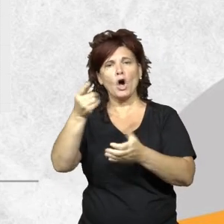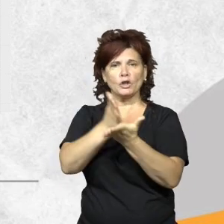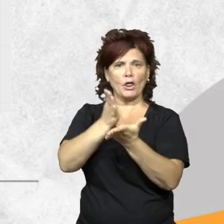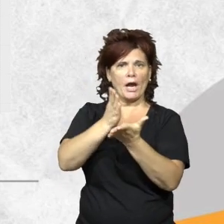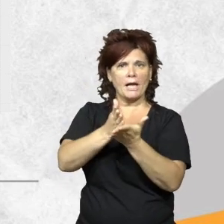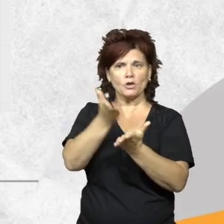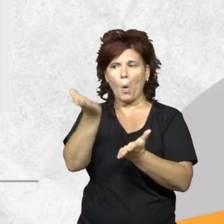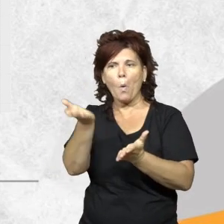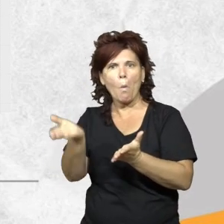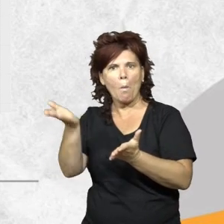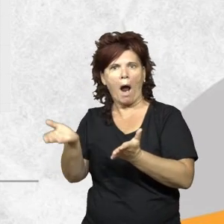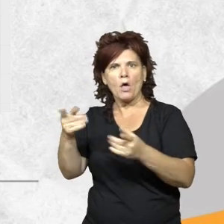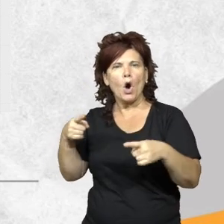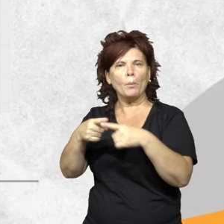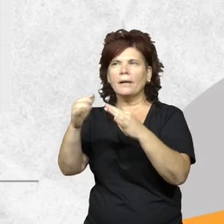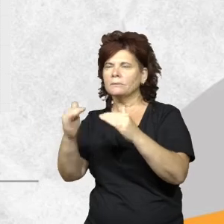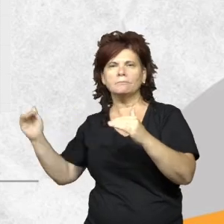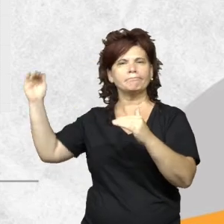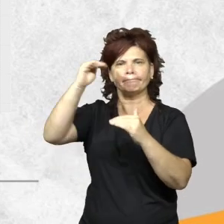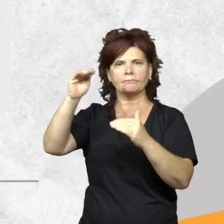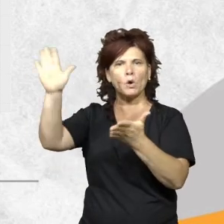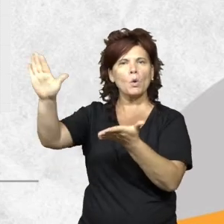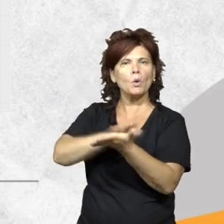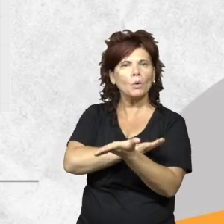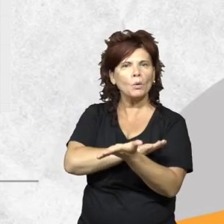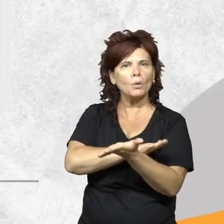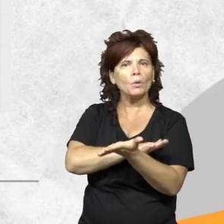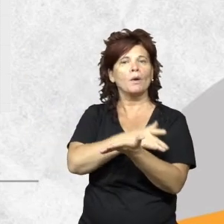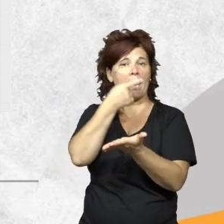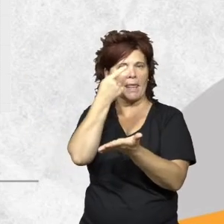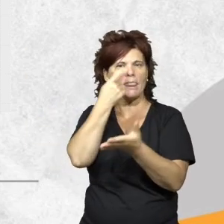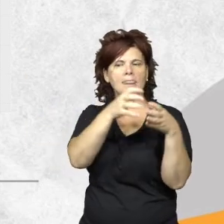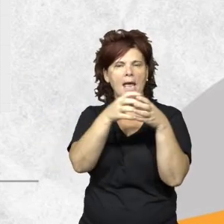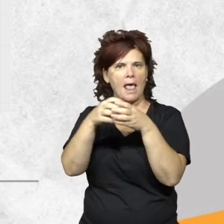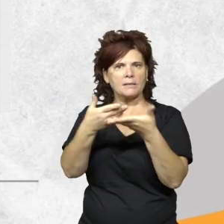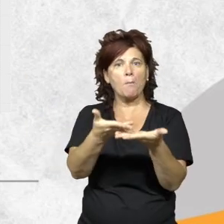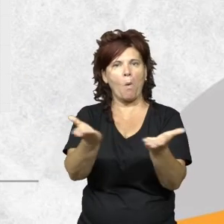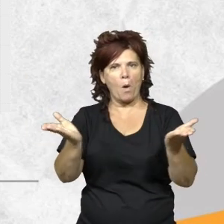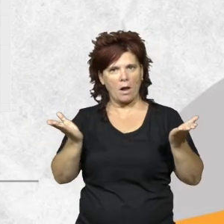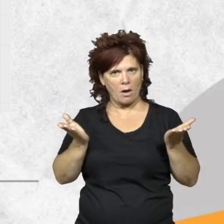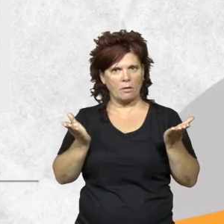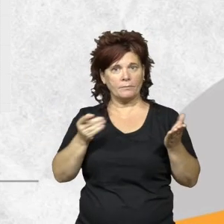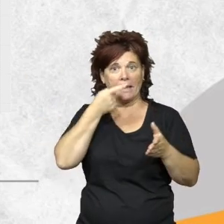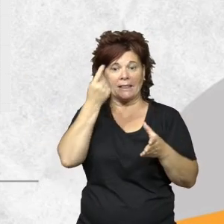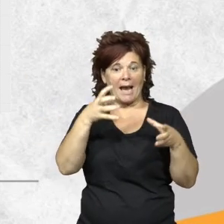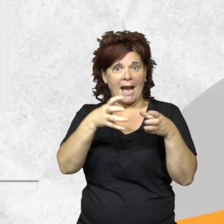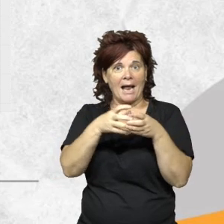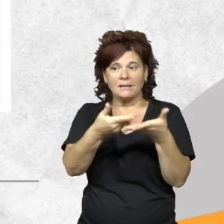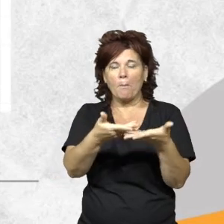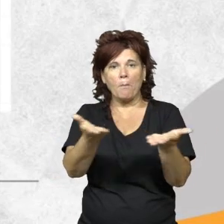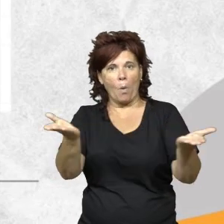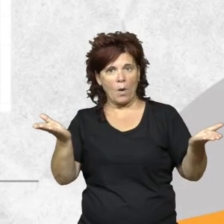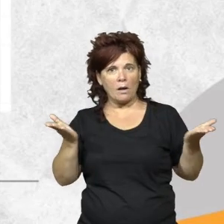objetivo máximo de satisfacer, como les decía ahora, el interés público. Y ese interés público